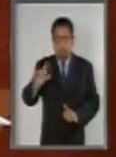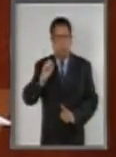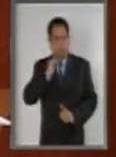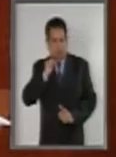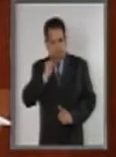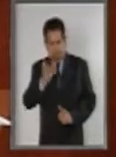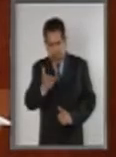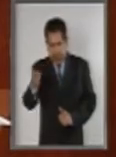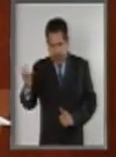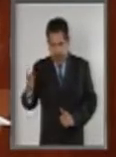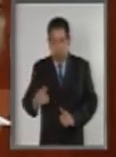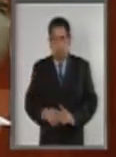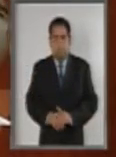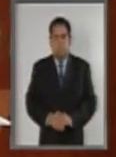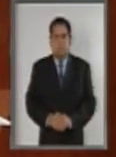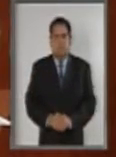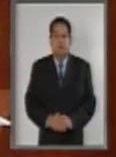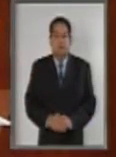legisladores,